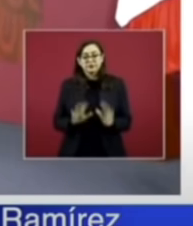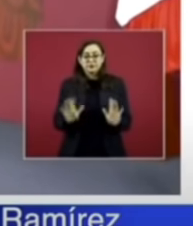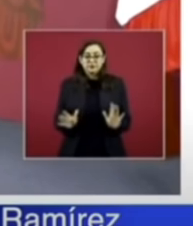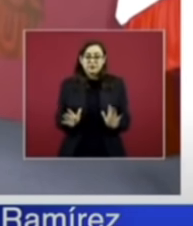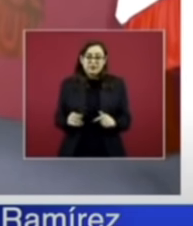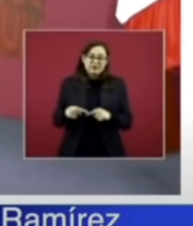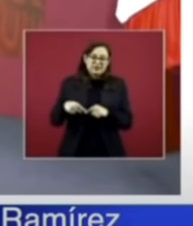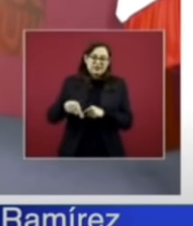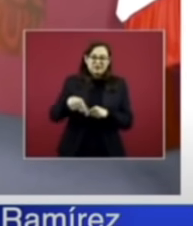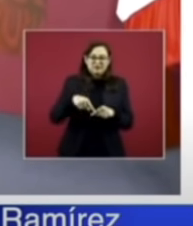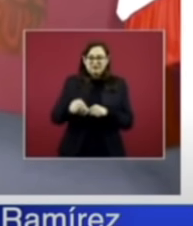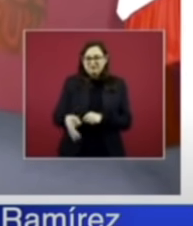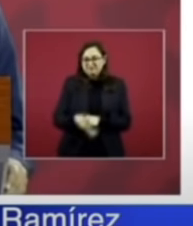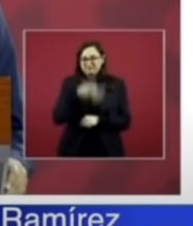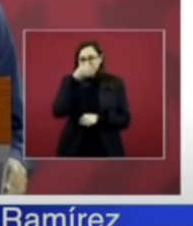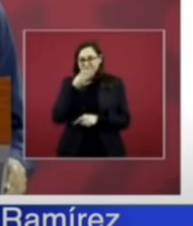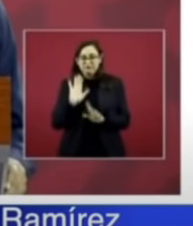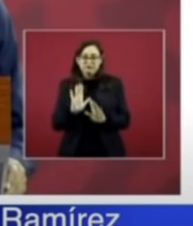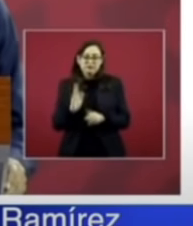es